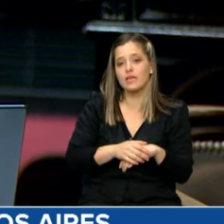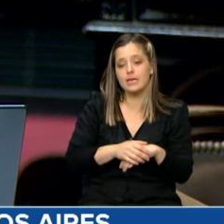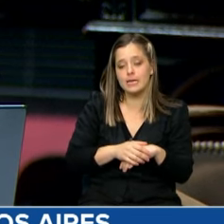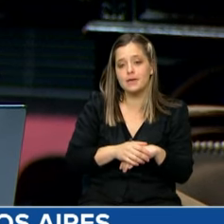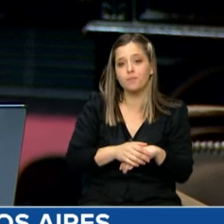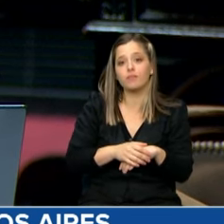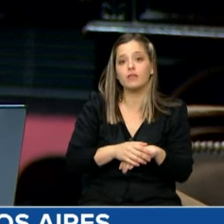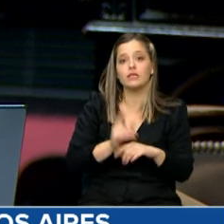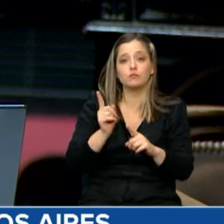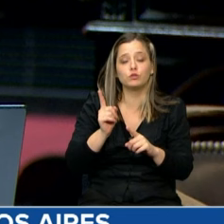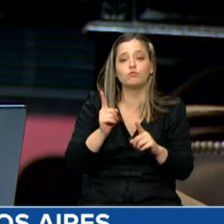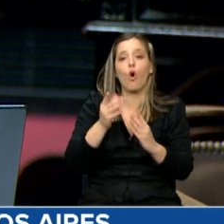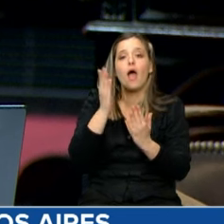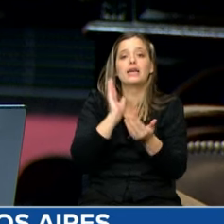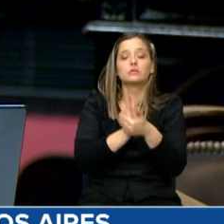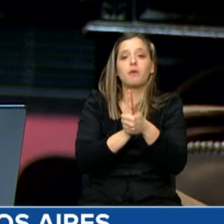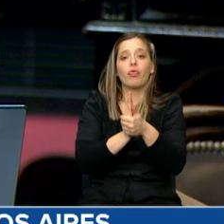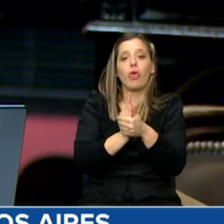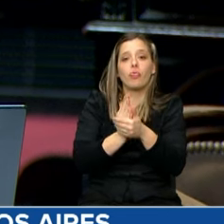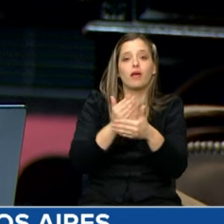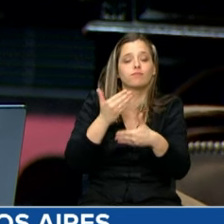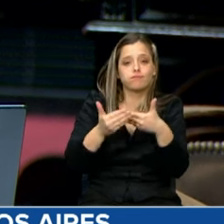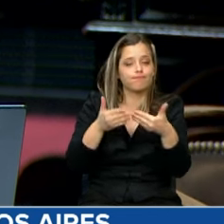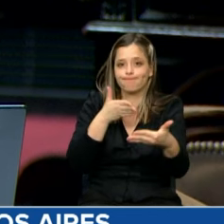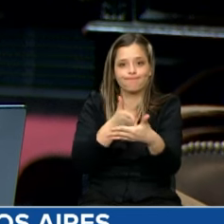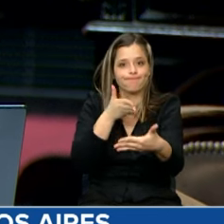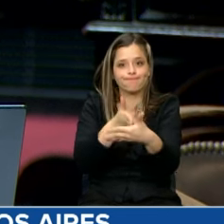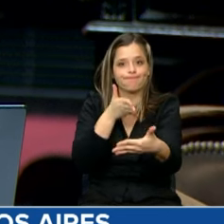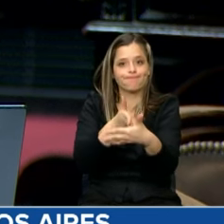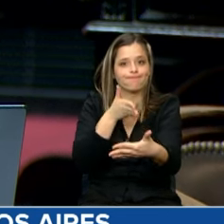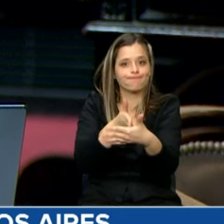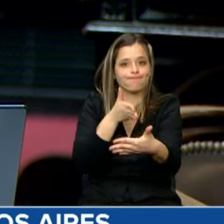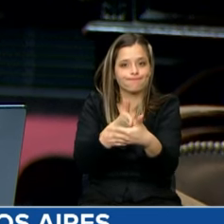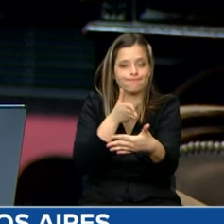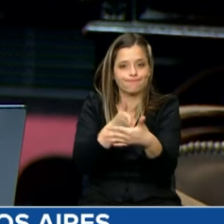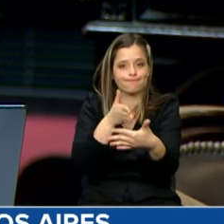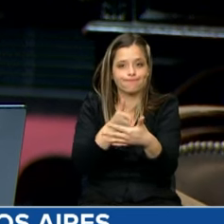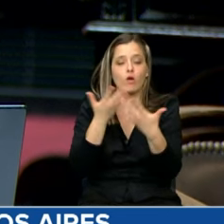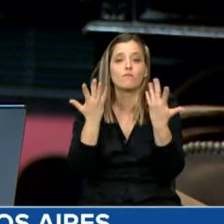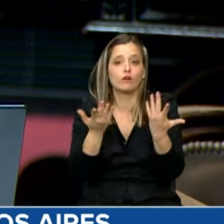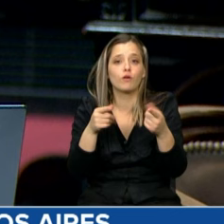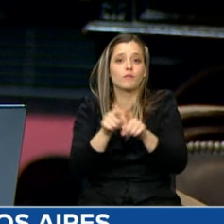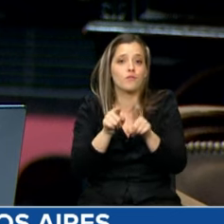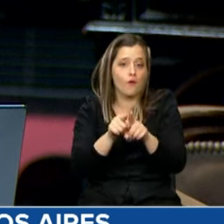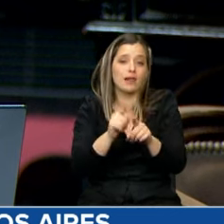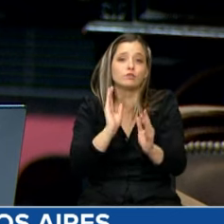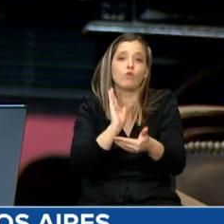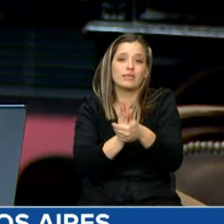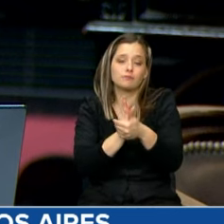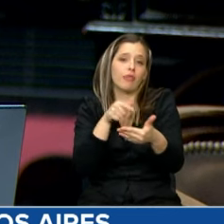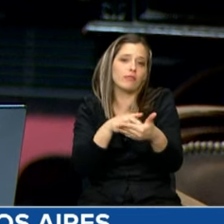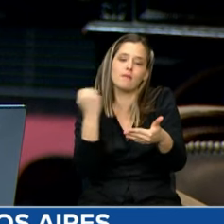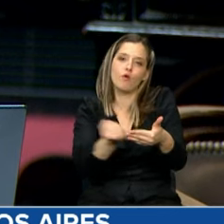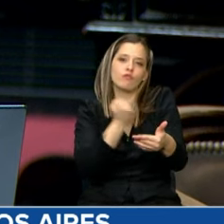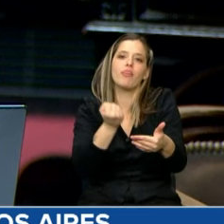no no avanza ese expediente y la verdad que ese expediente sería una gran causa para defender al Estado